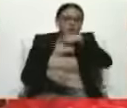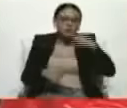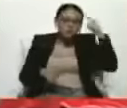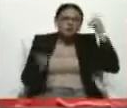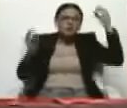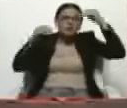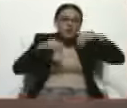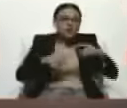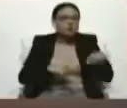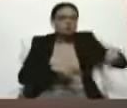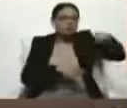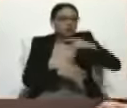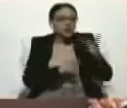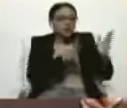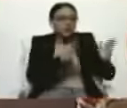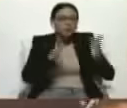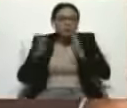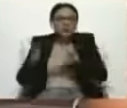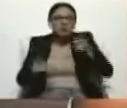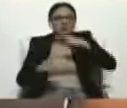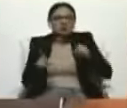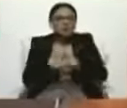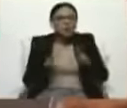El que abunda no redunda.